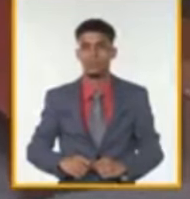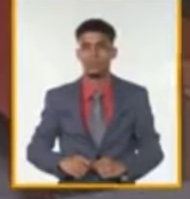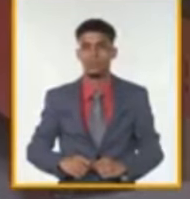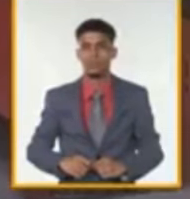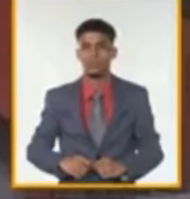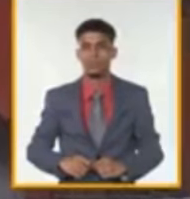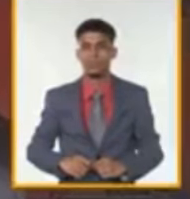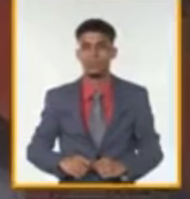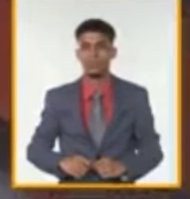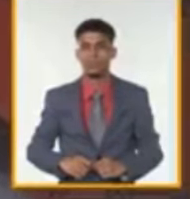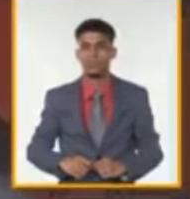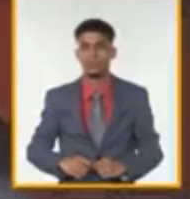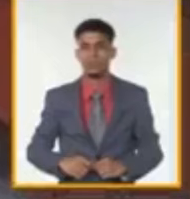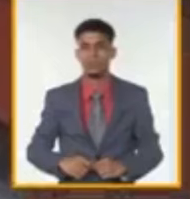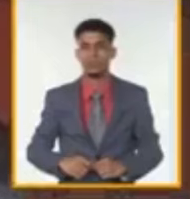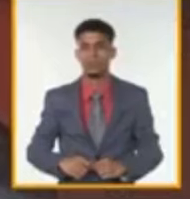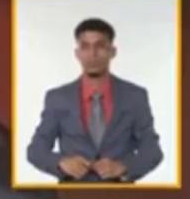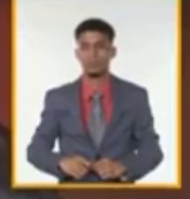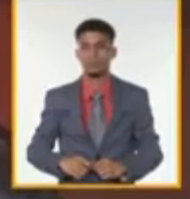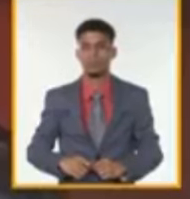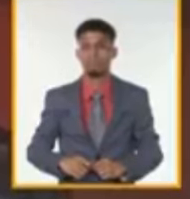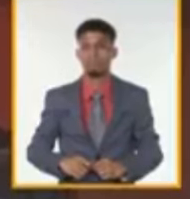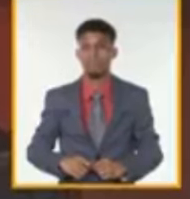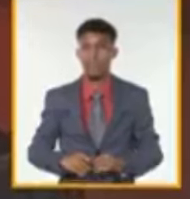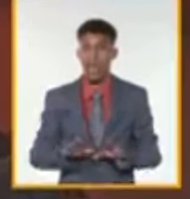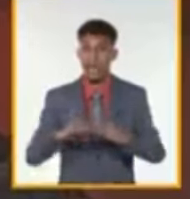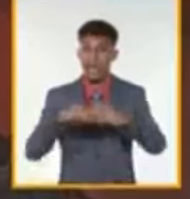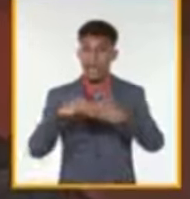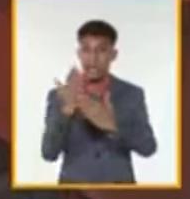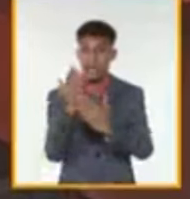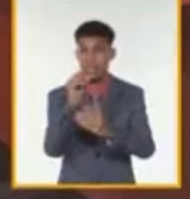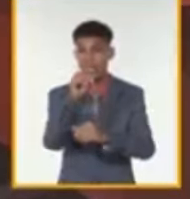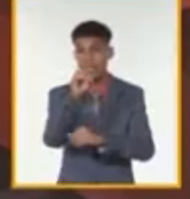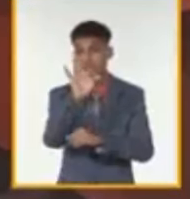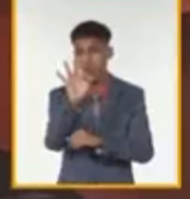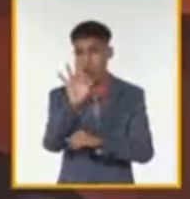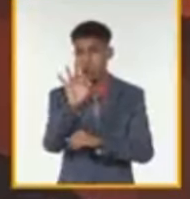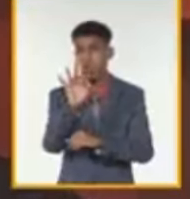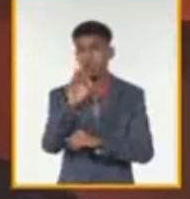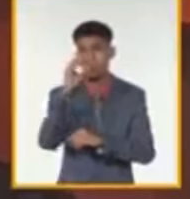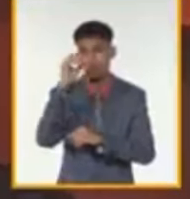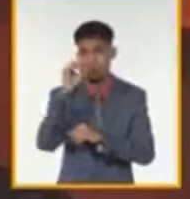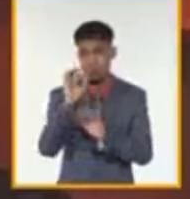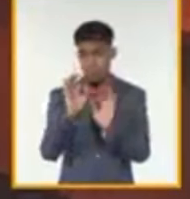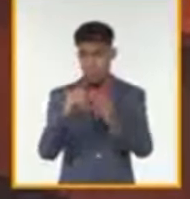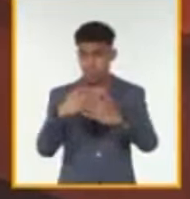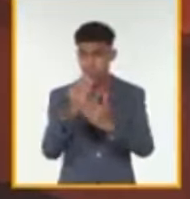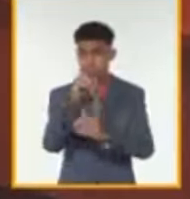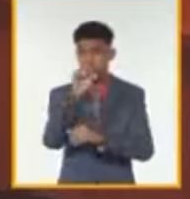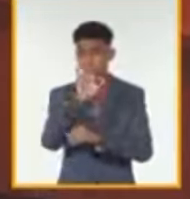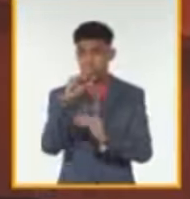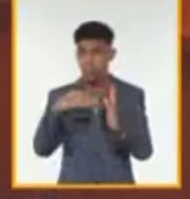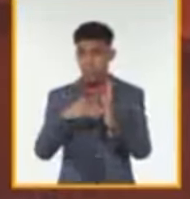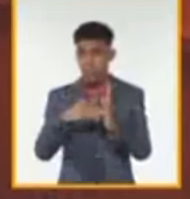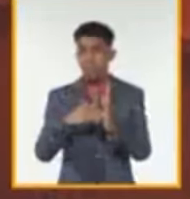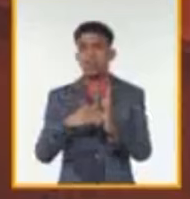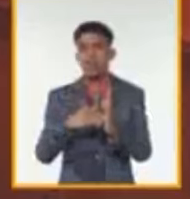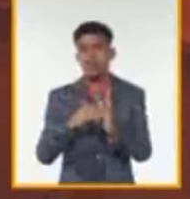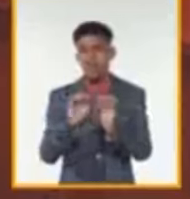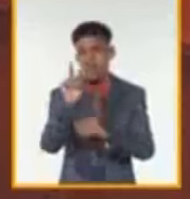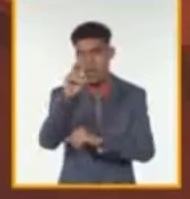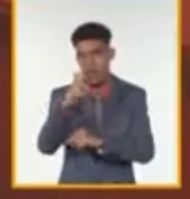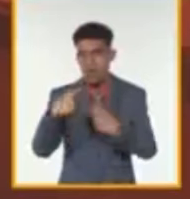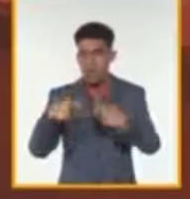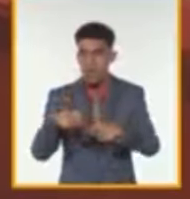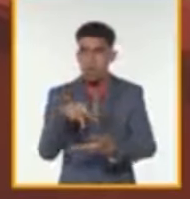todos bueno el 18 8 en la tarde estará el gobierno de Villa Clara rindiendo cuentas ante la asamblea nacional del poder popular como